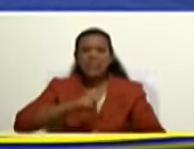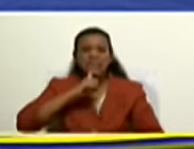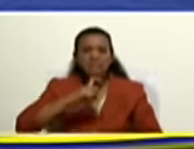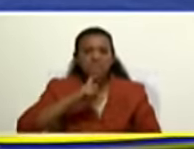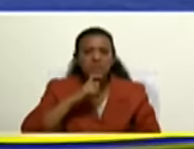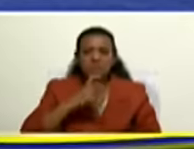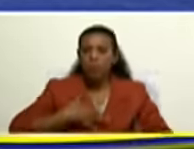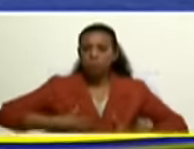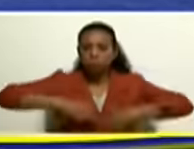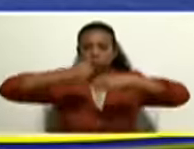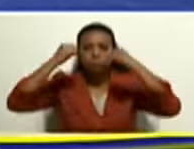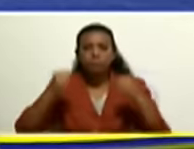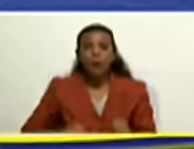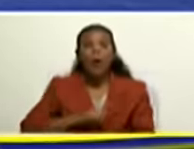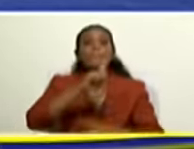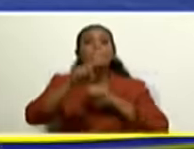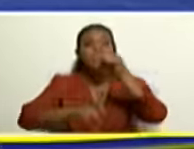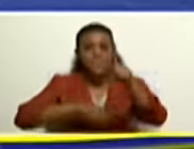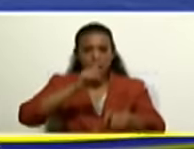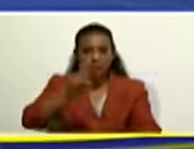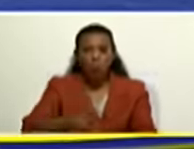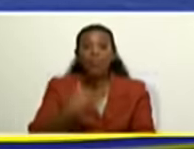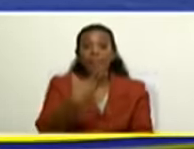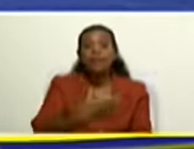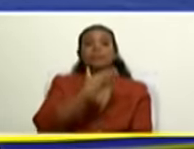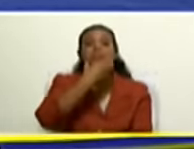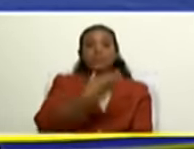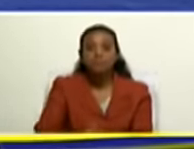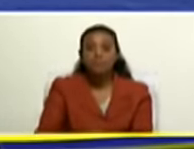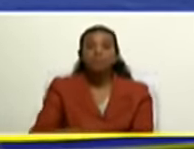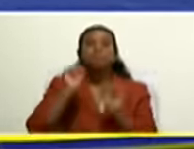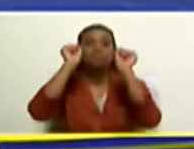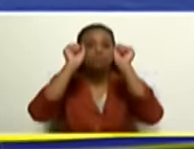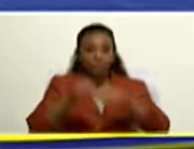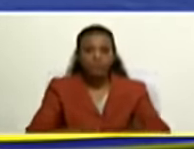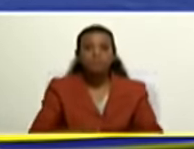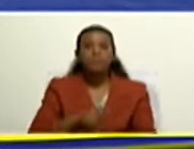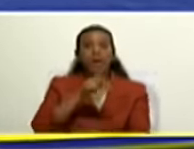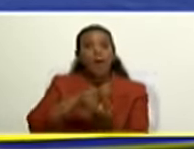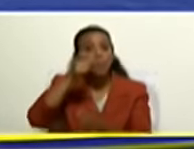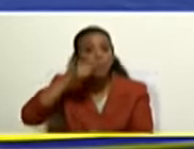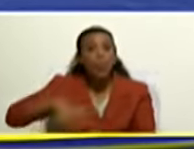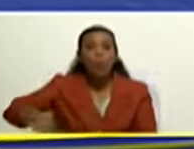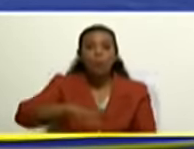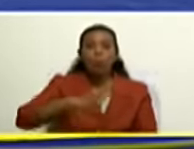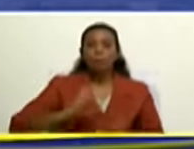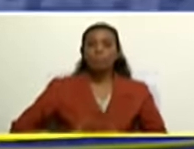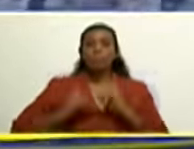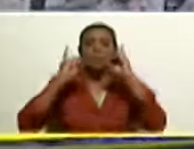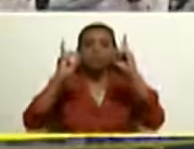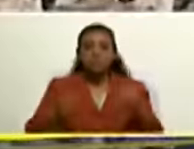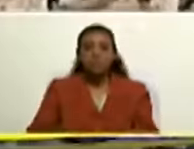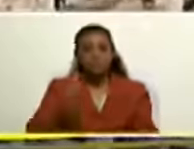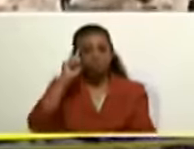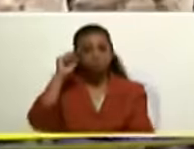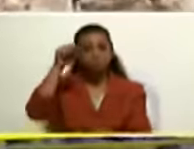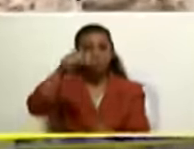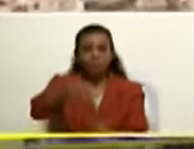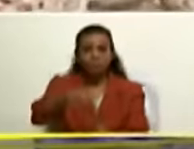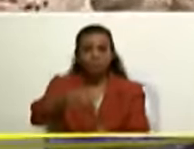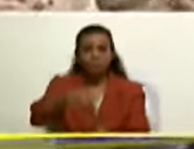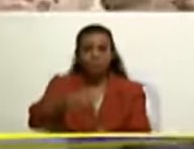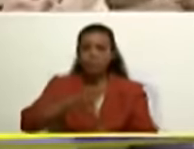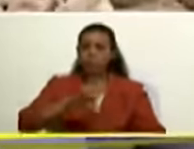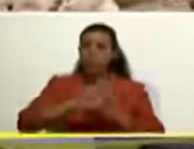relampaguee, el referéndum el 3 de diciembre va y el pueblo decide su destino, de